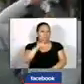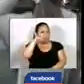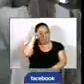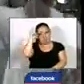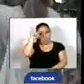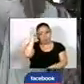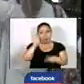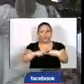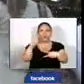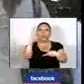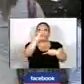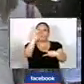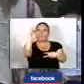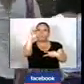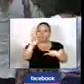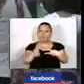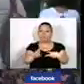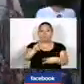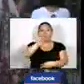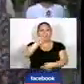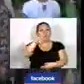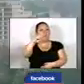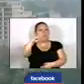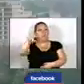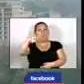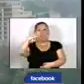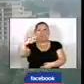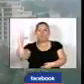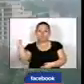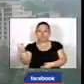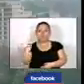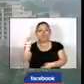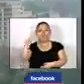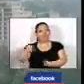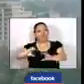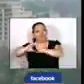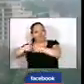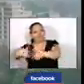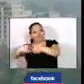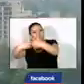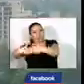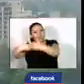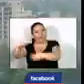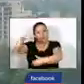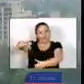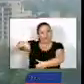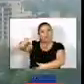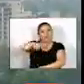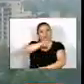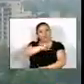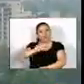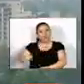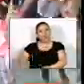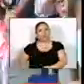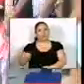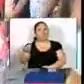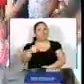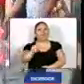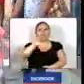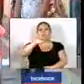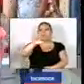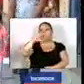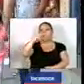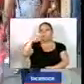cerca de 420 mil y según la Cámara de Comercio e Industria Salvadoreña, cerca de 300 mil